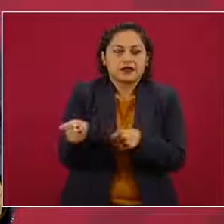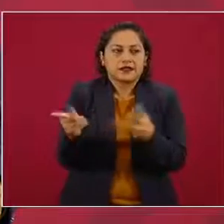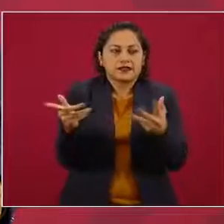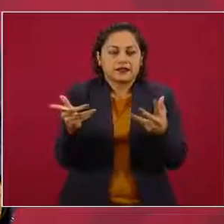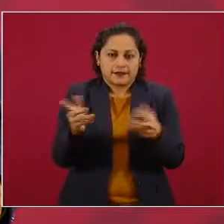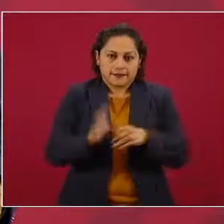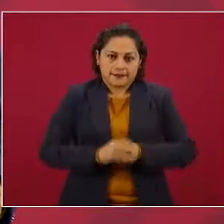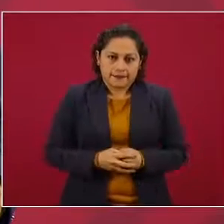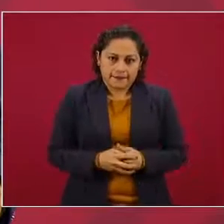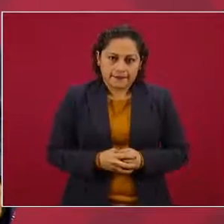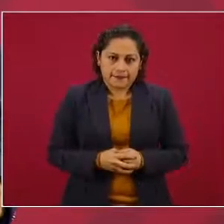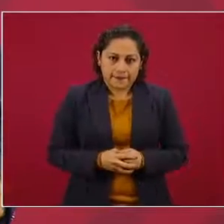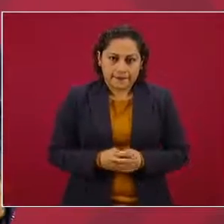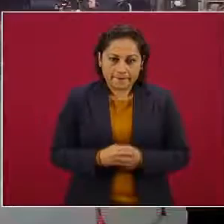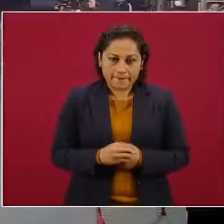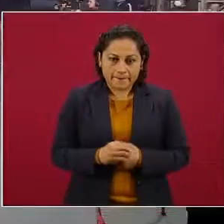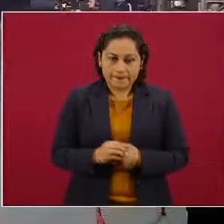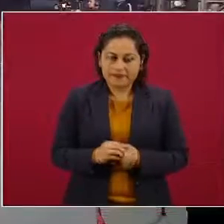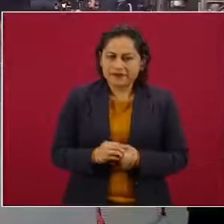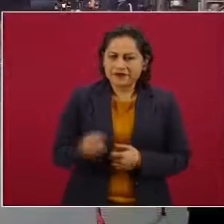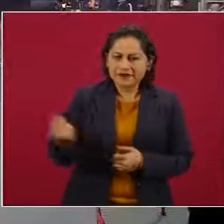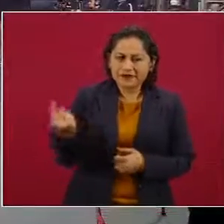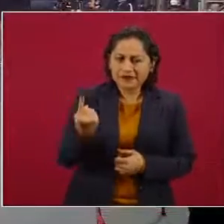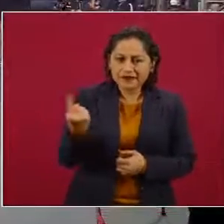Gracias. ¿Mande?